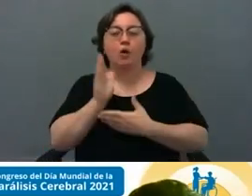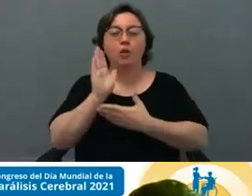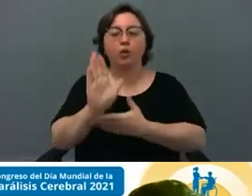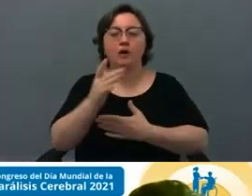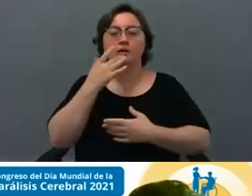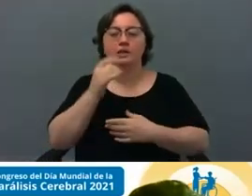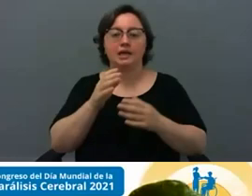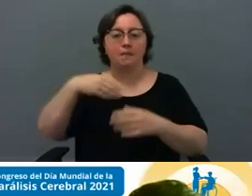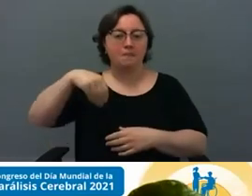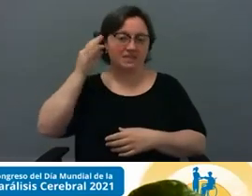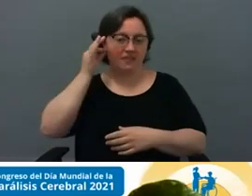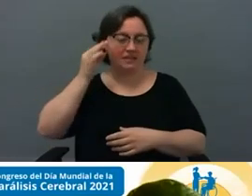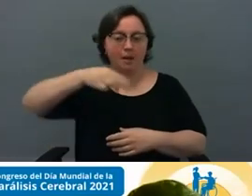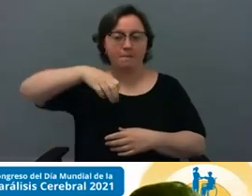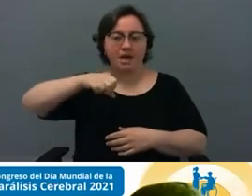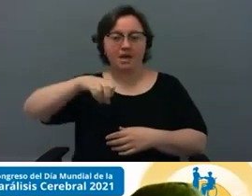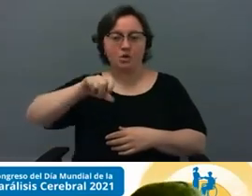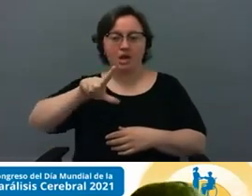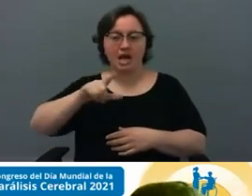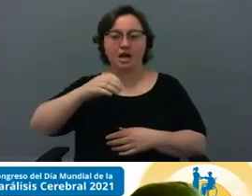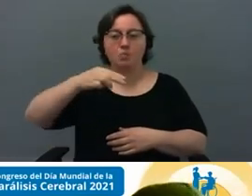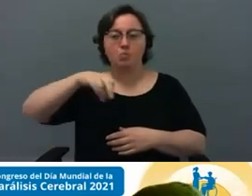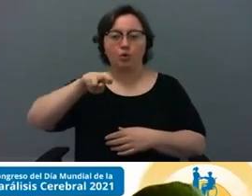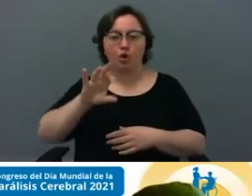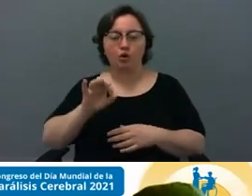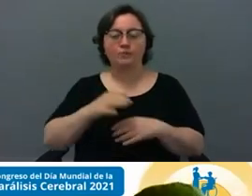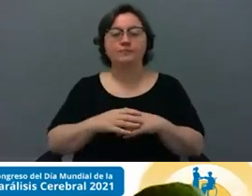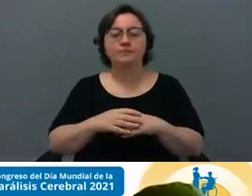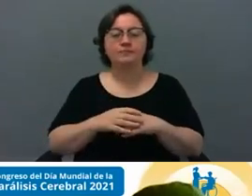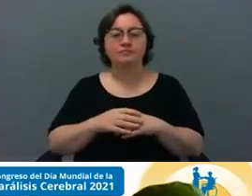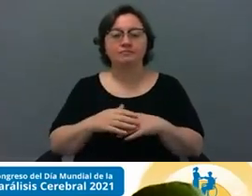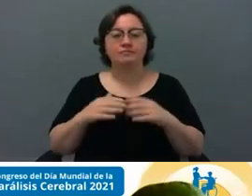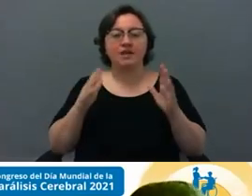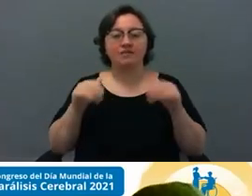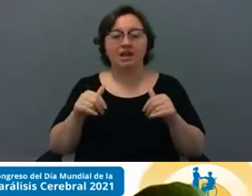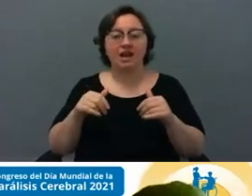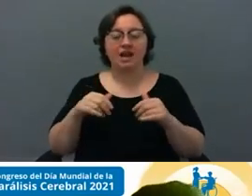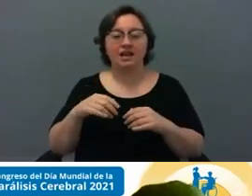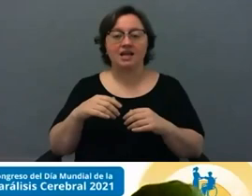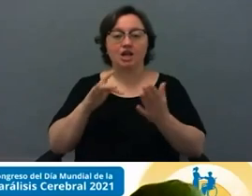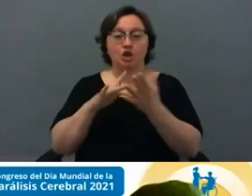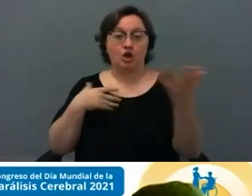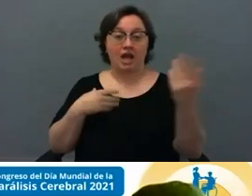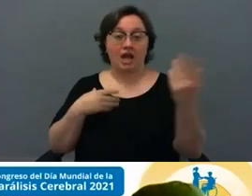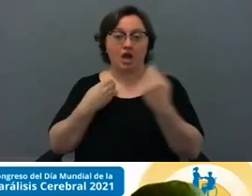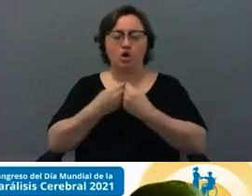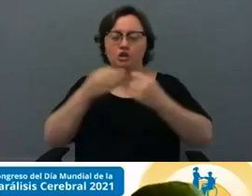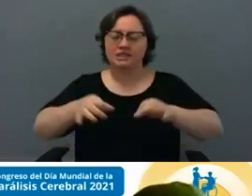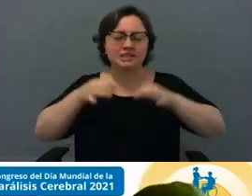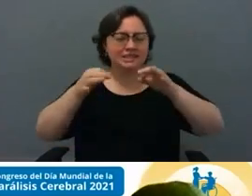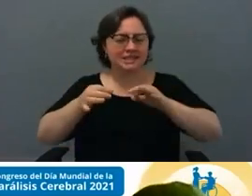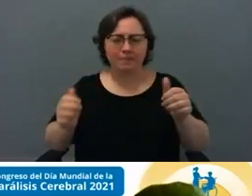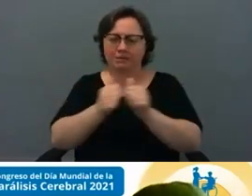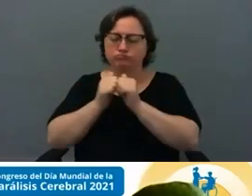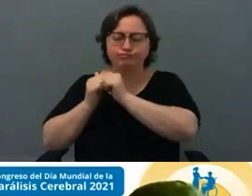de nuestra presidenta, Manuela Muro, que, bueno, su presencia está siempre, que nos